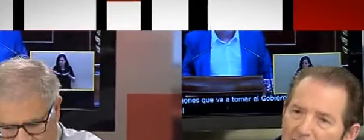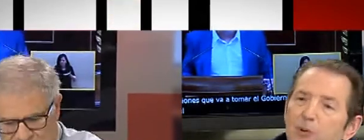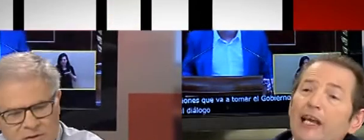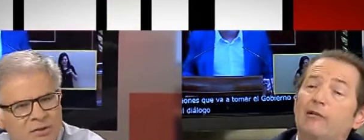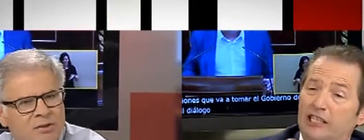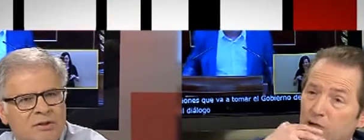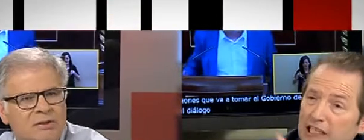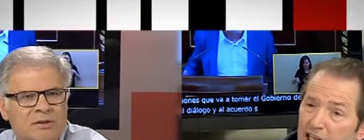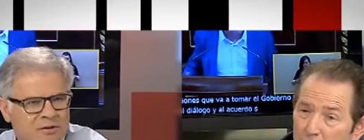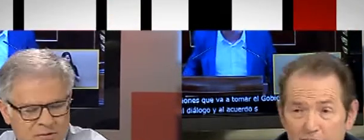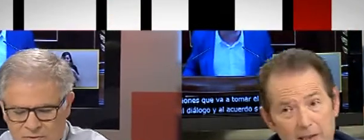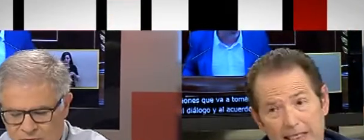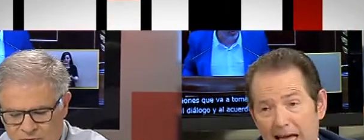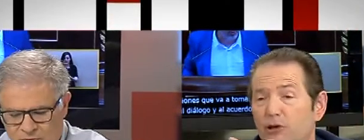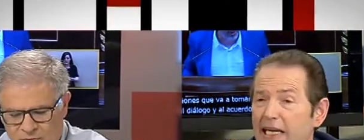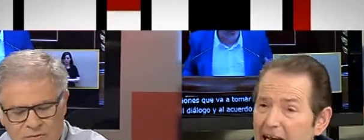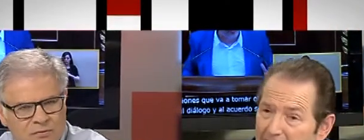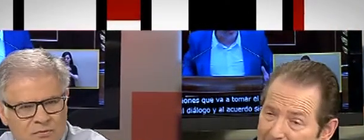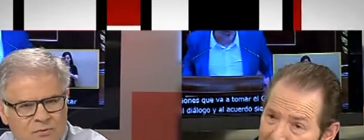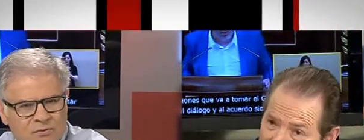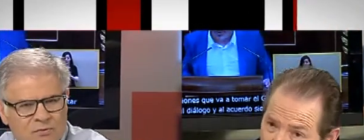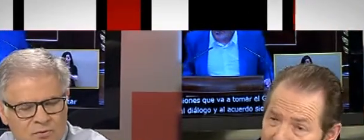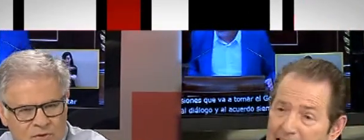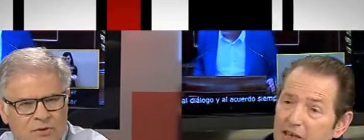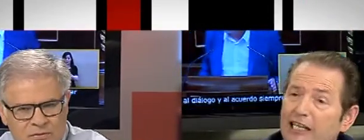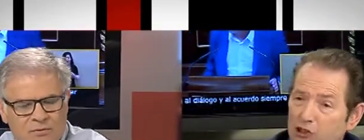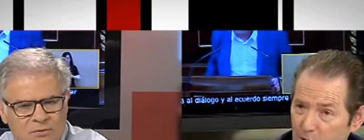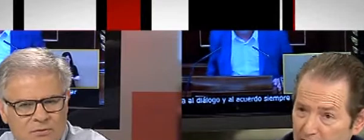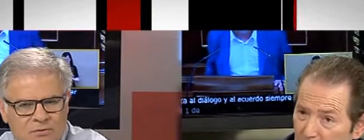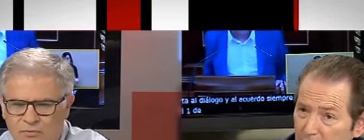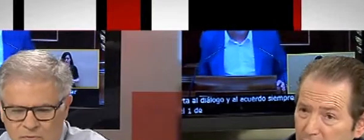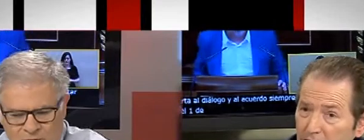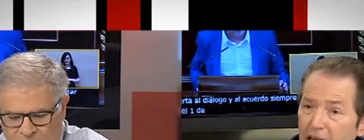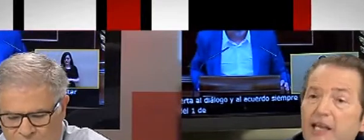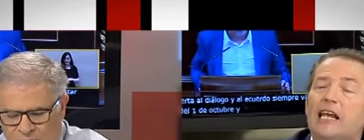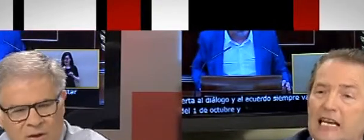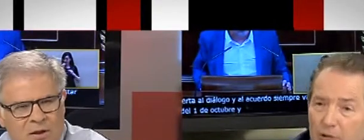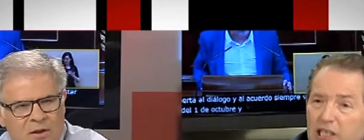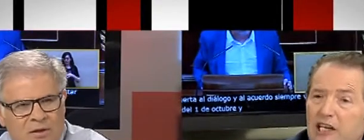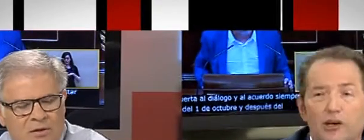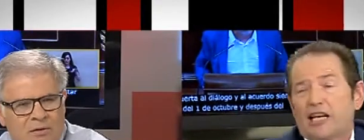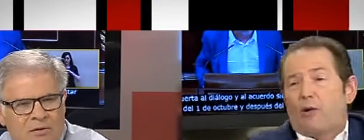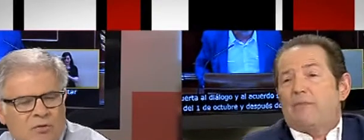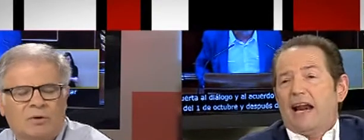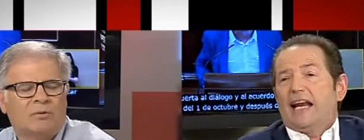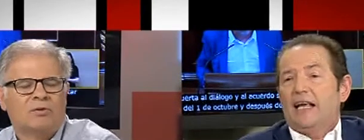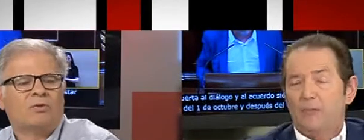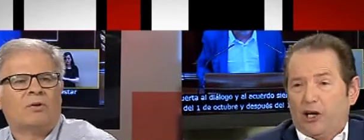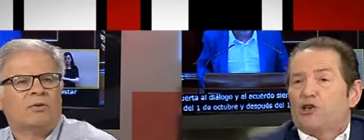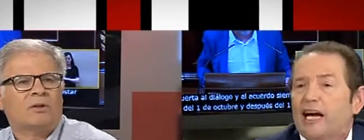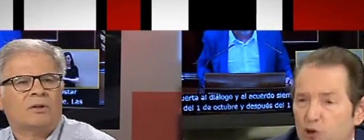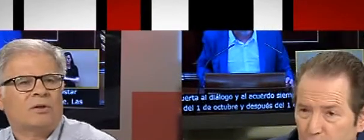gobiernas porque hay unas segundas elecciones dado que en las tras las primeras la izquierda no se pone de acuerdo y en las segundas elecciones ya no hay manera